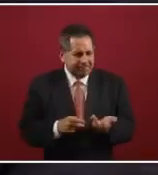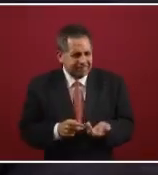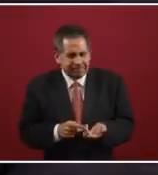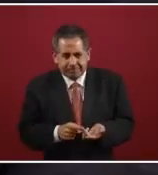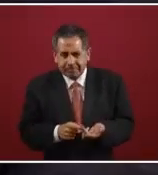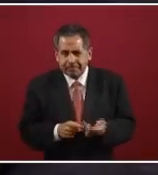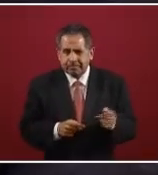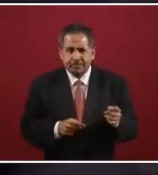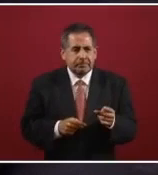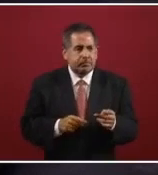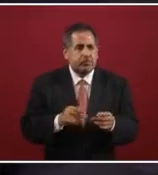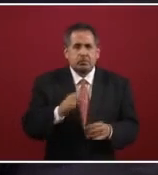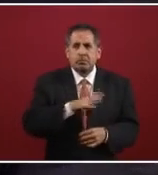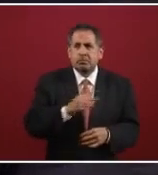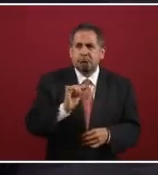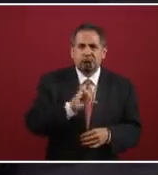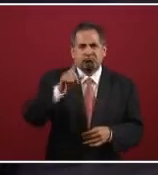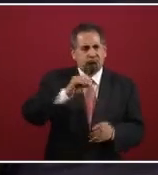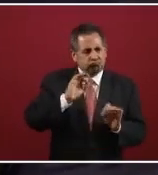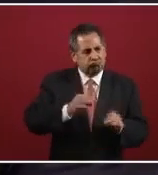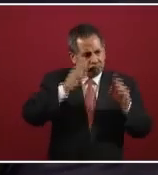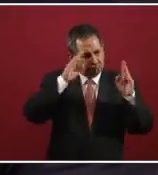siquiera especializadas